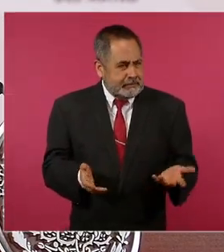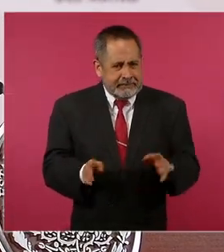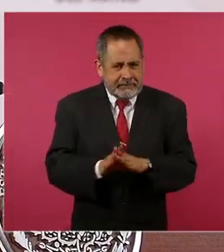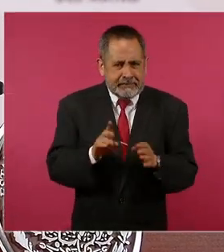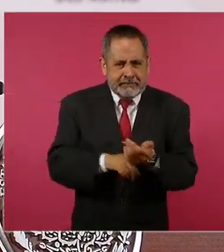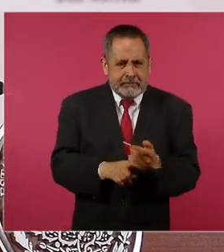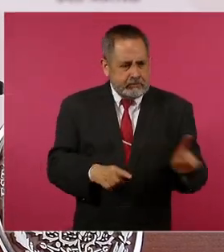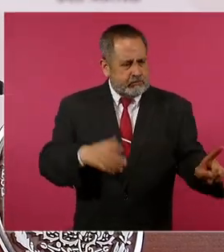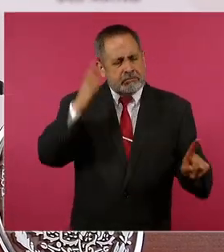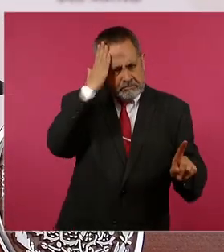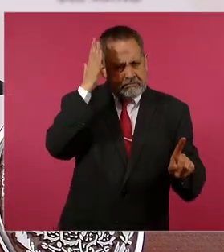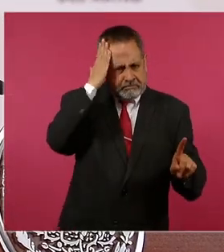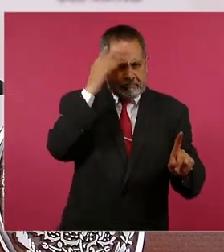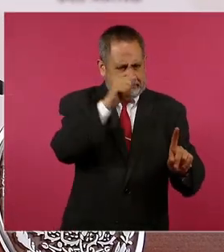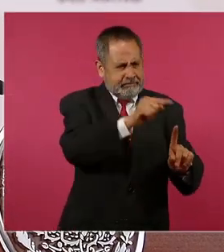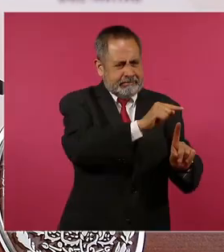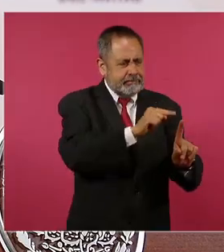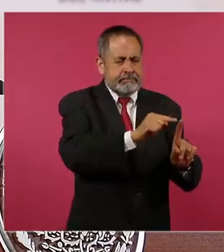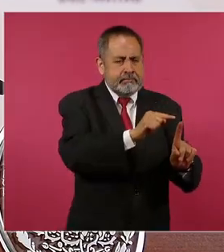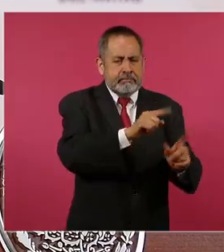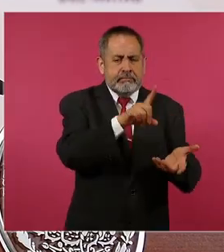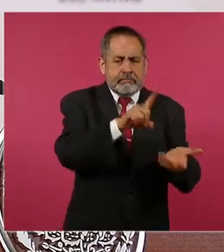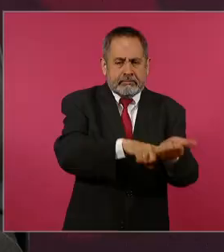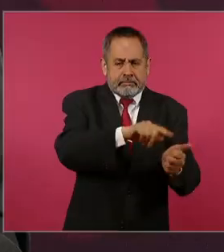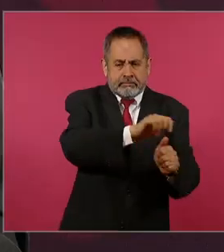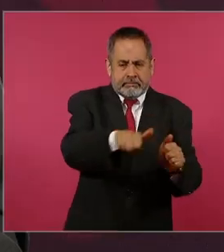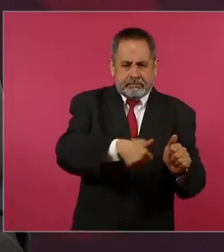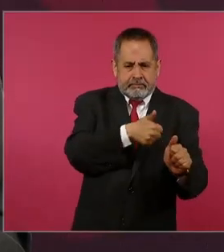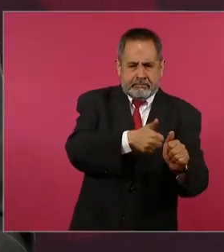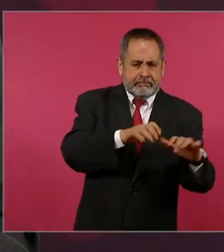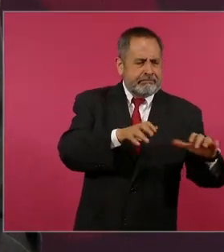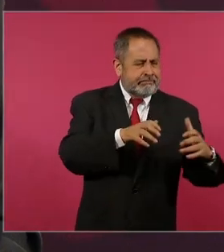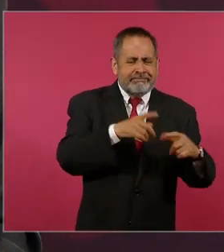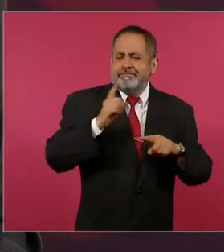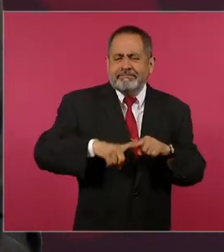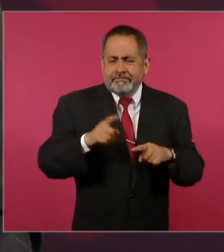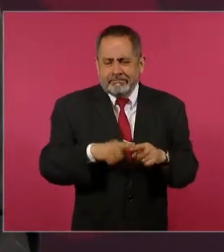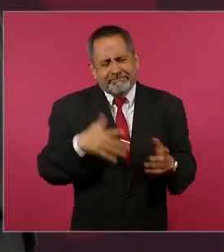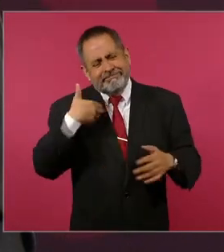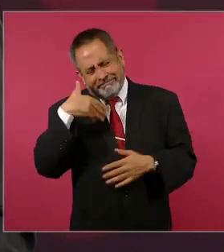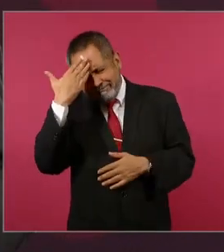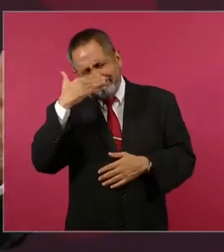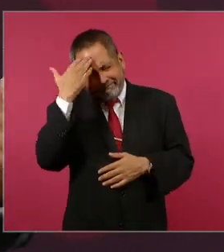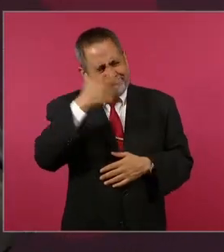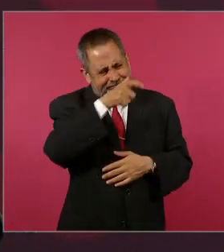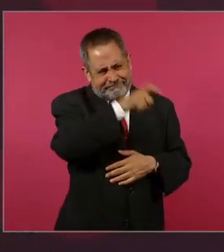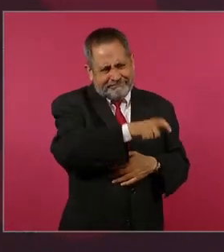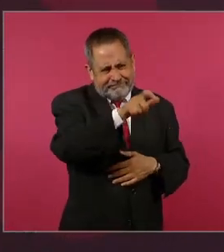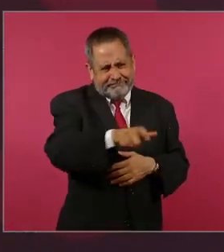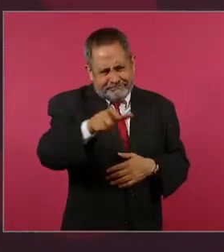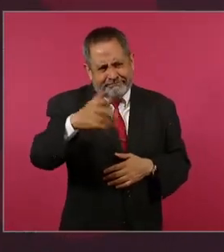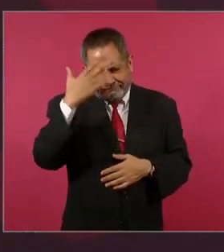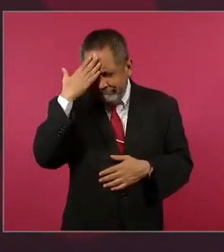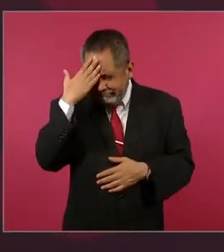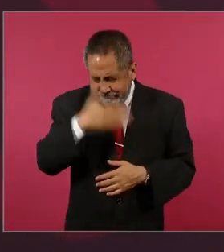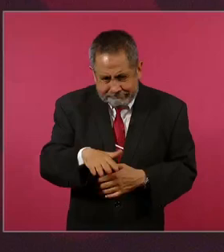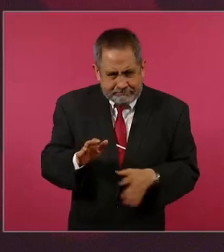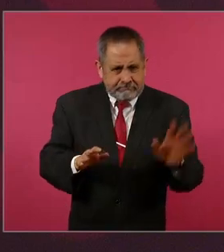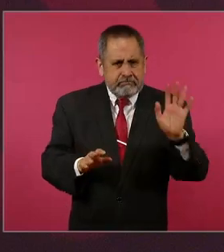independientemente de los dirigentes, ya sabemos que, aquí sí lo voy a mencionar,